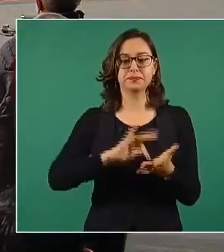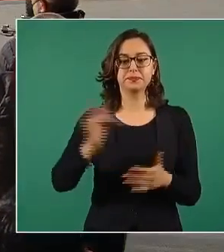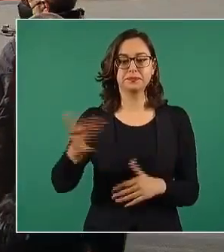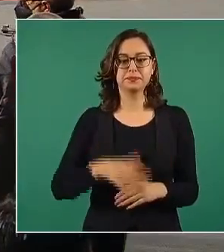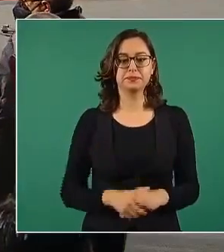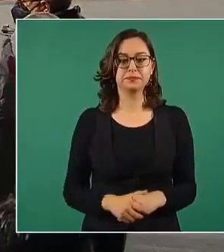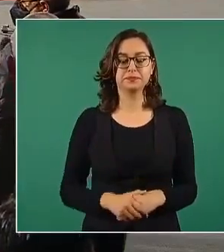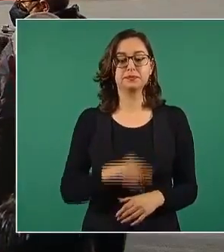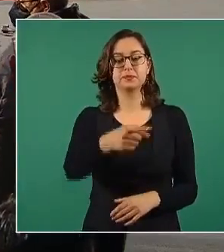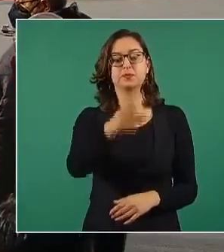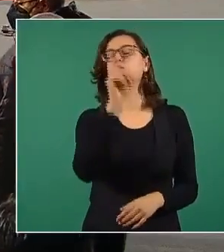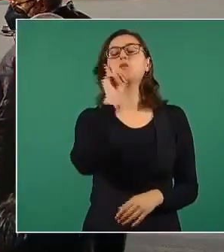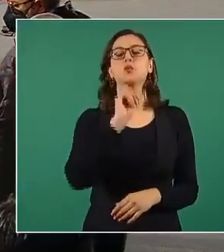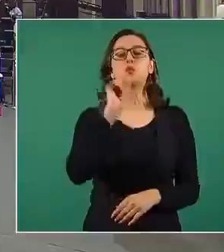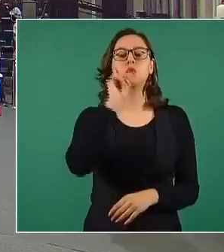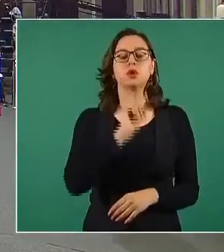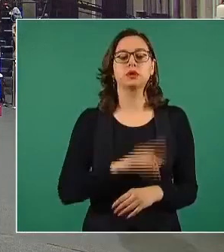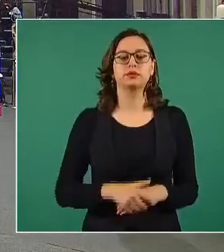Compañera.